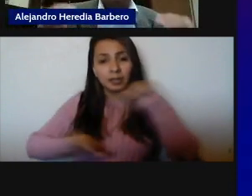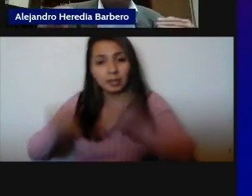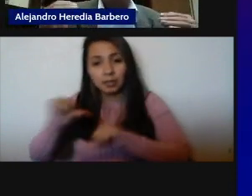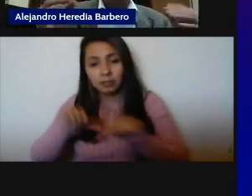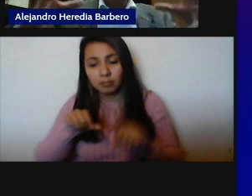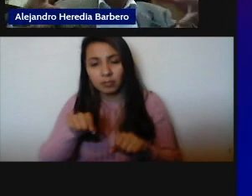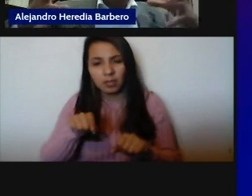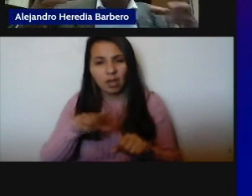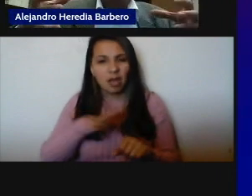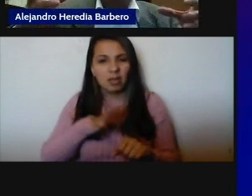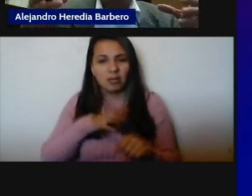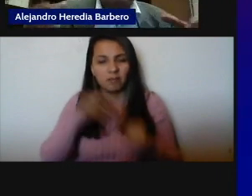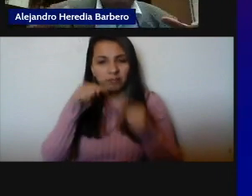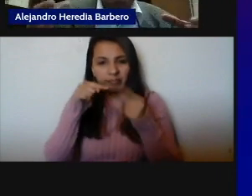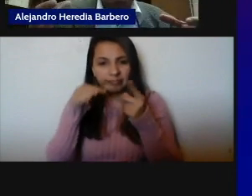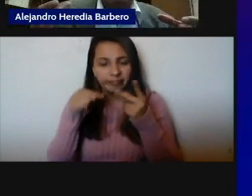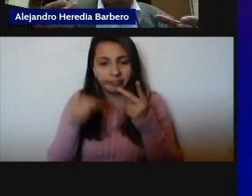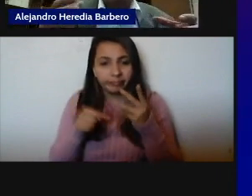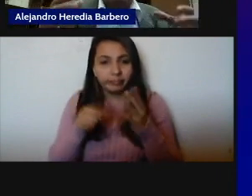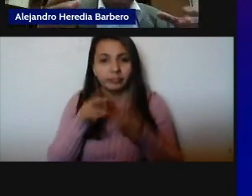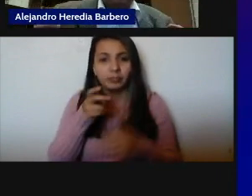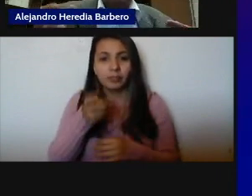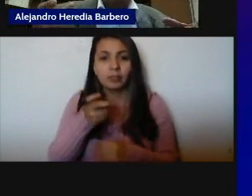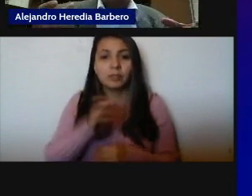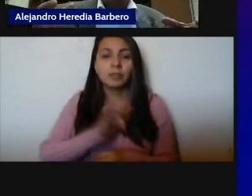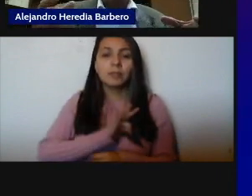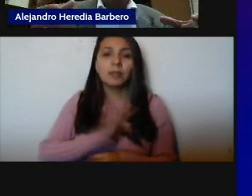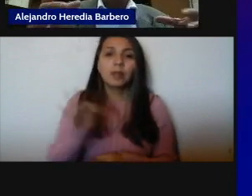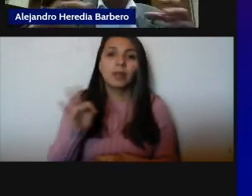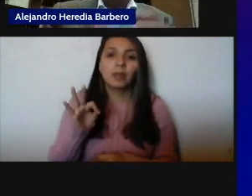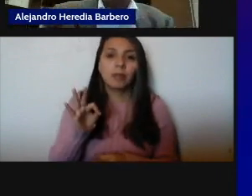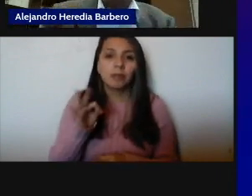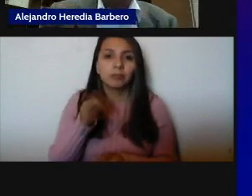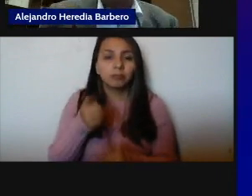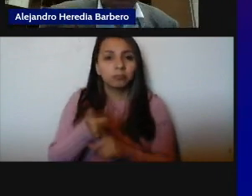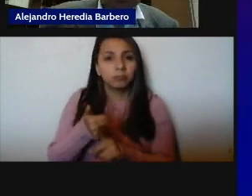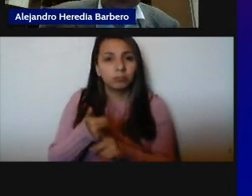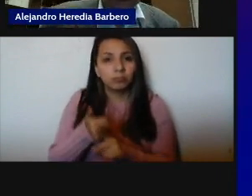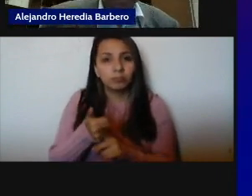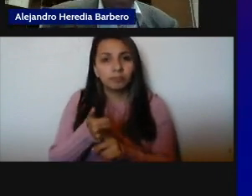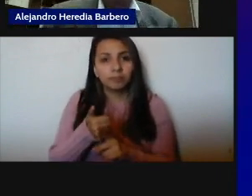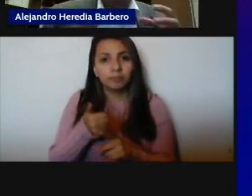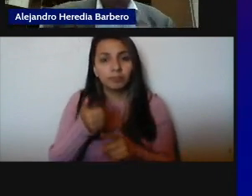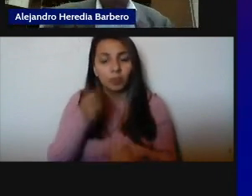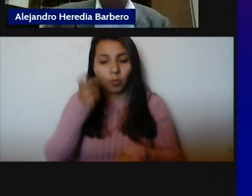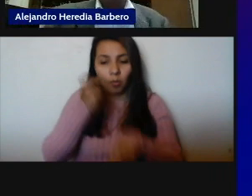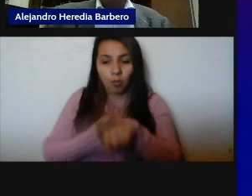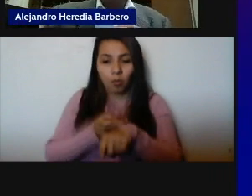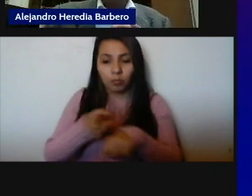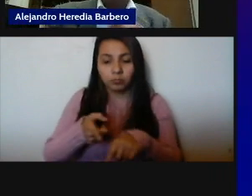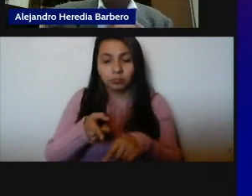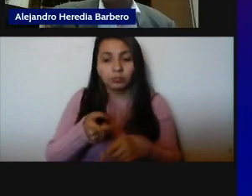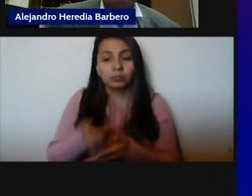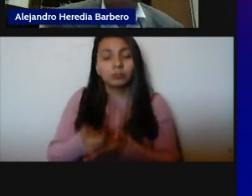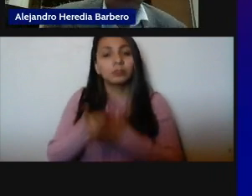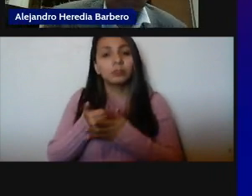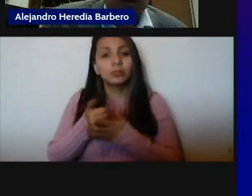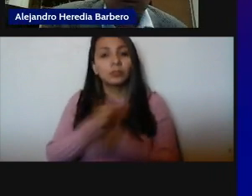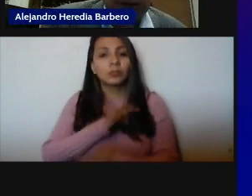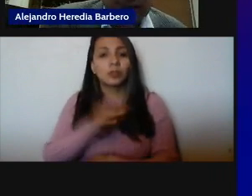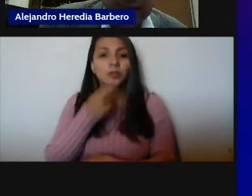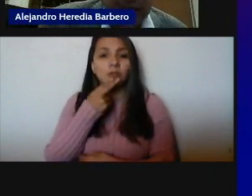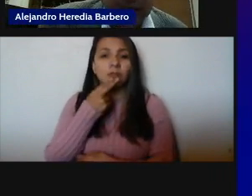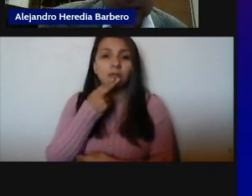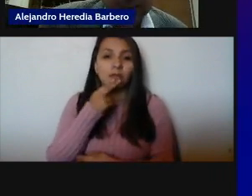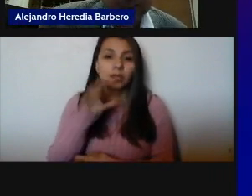fisicoquímicas específicas, que estos elementos ya sintetizados puedan autoordenarse en sólidos que me puedan